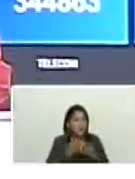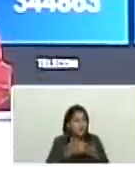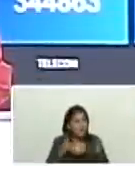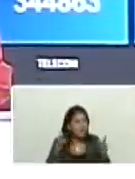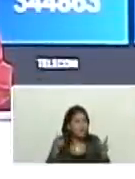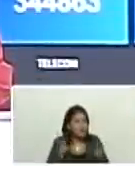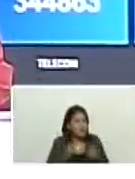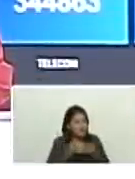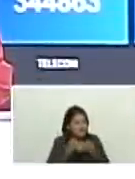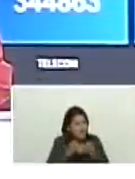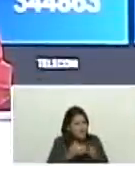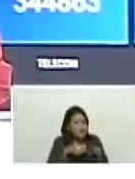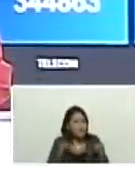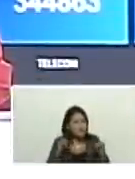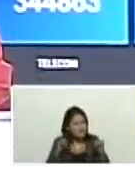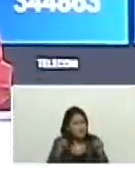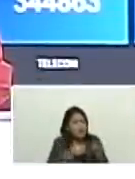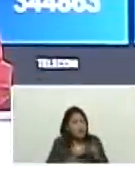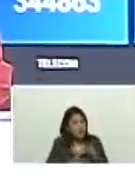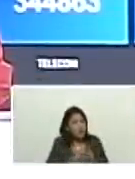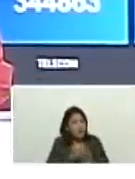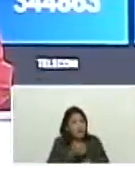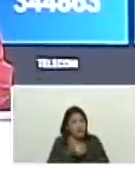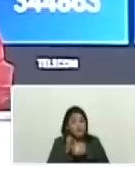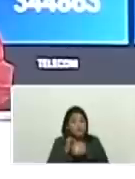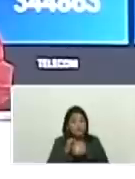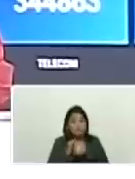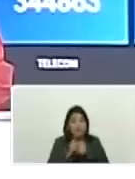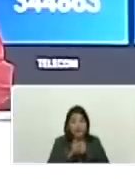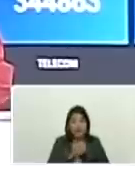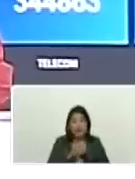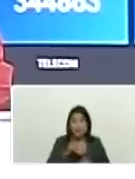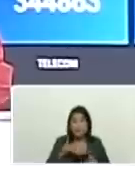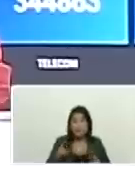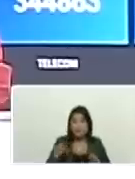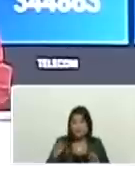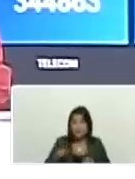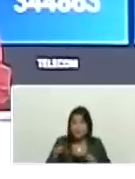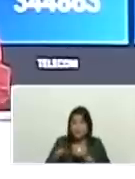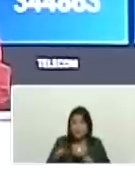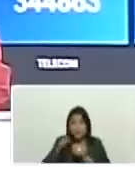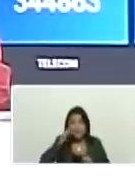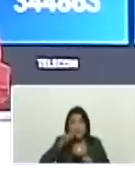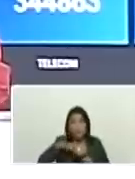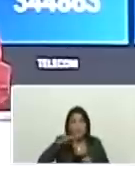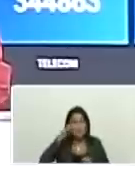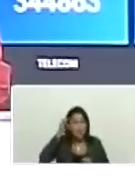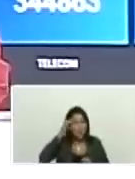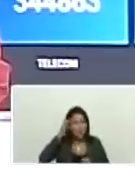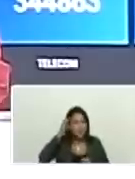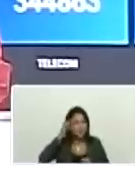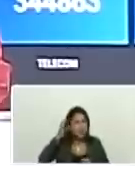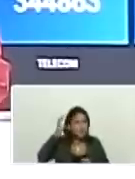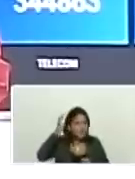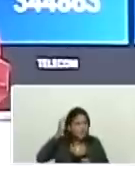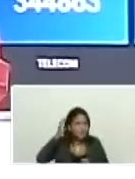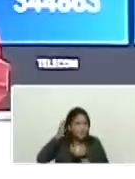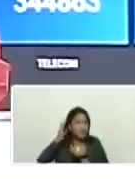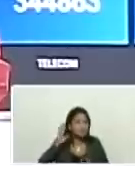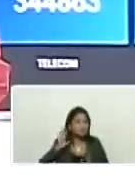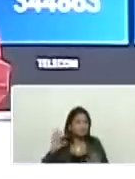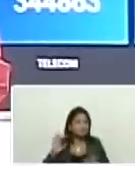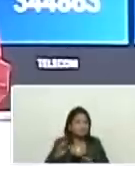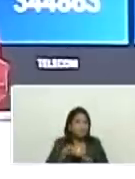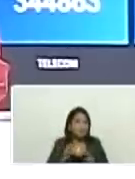independencia construida, para la democracia directa, para la conciencia del pueblo y el poder popular. Una nueva etapa